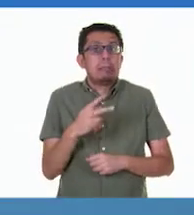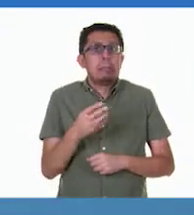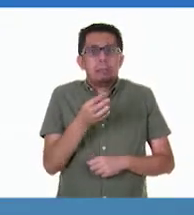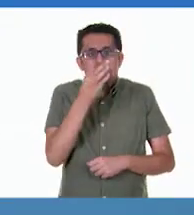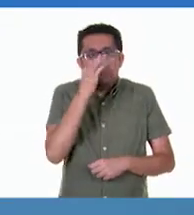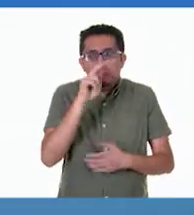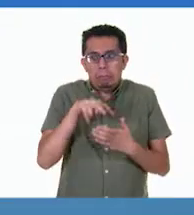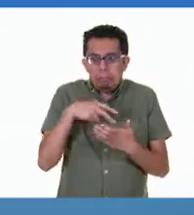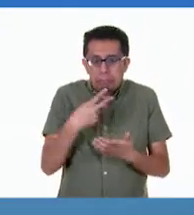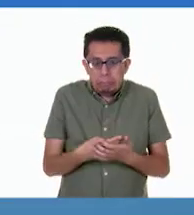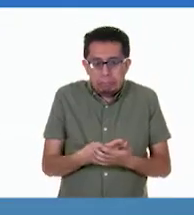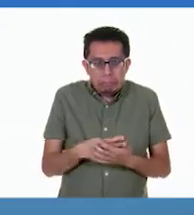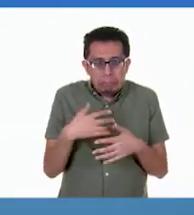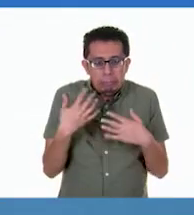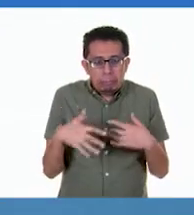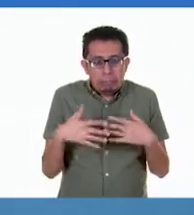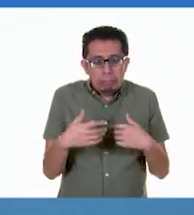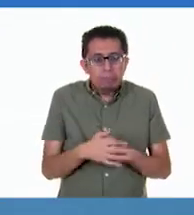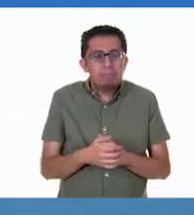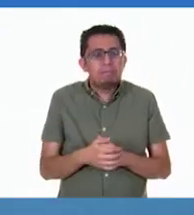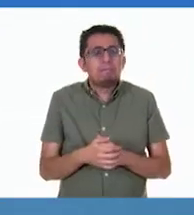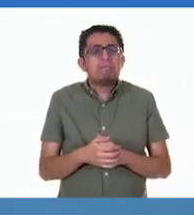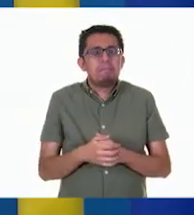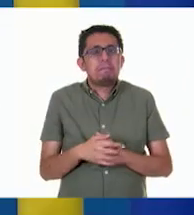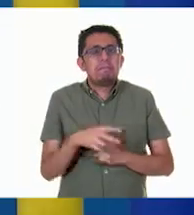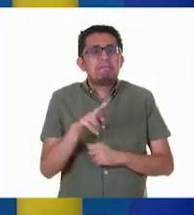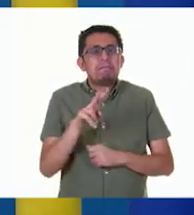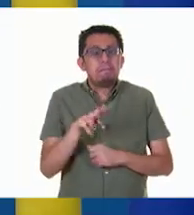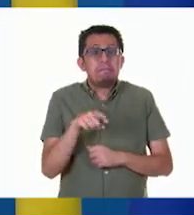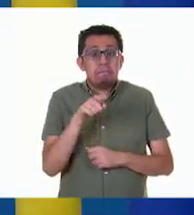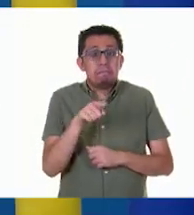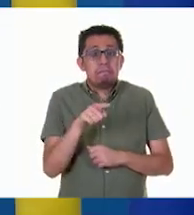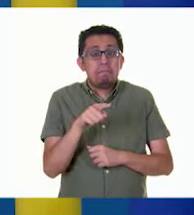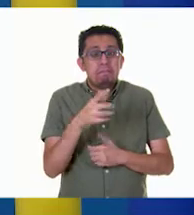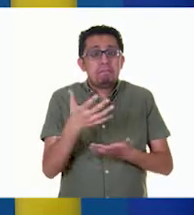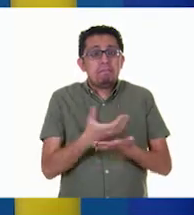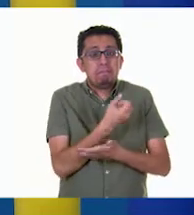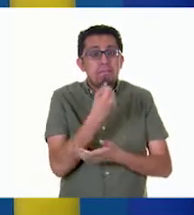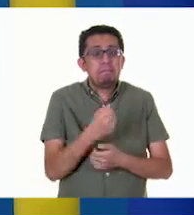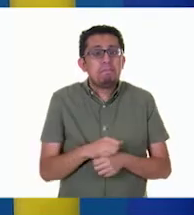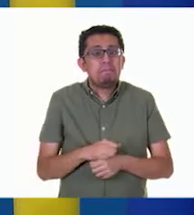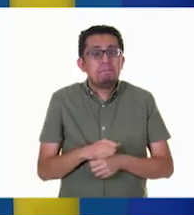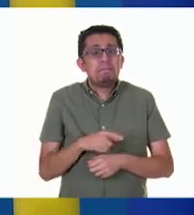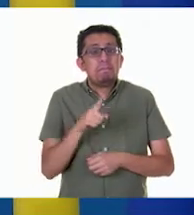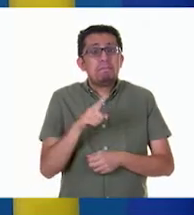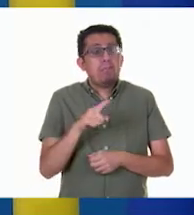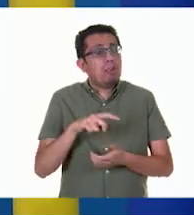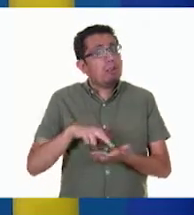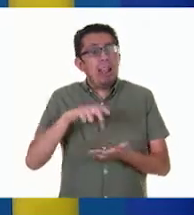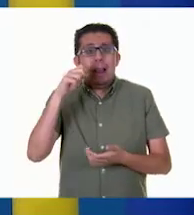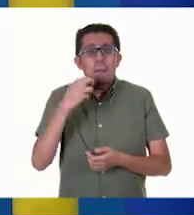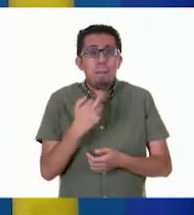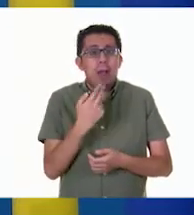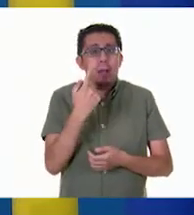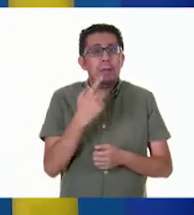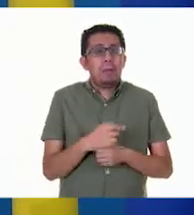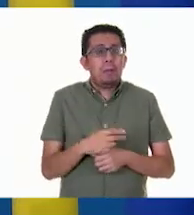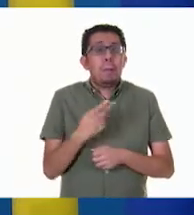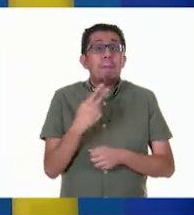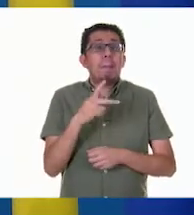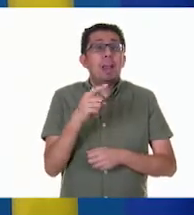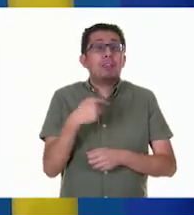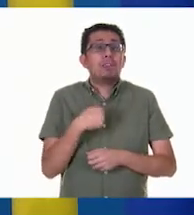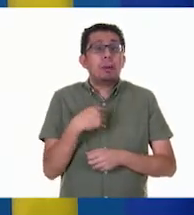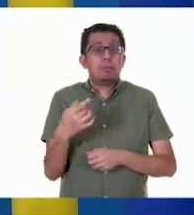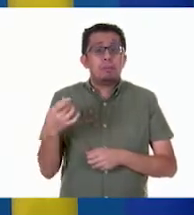caigo. Sí, Tom, comparando las fracciones, tú ganaste. Serás el mejor saltador. Pero yo te